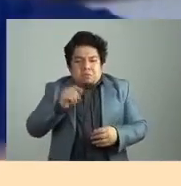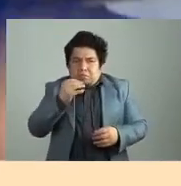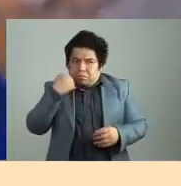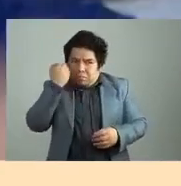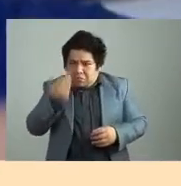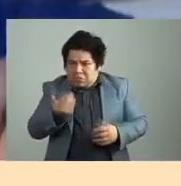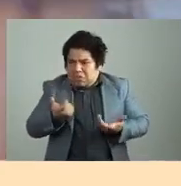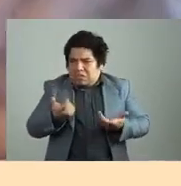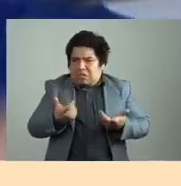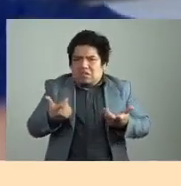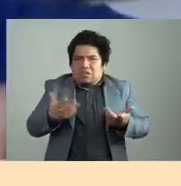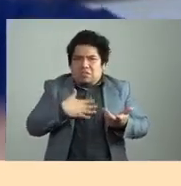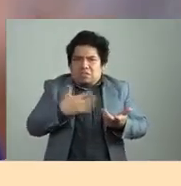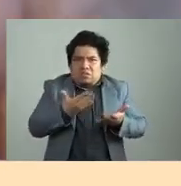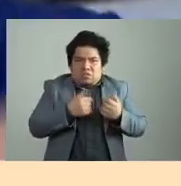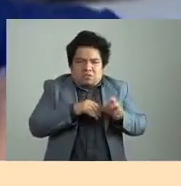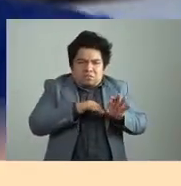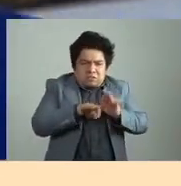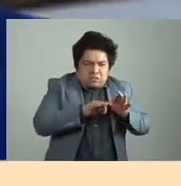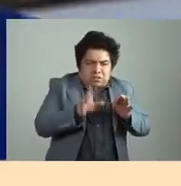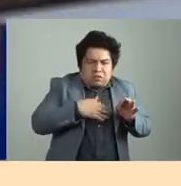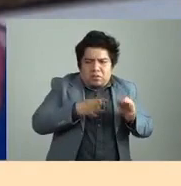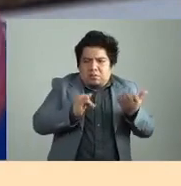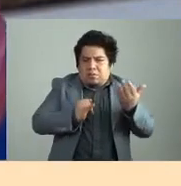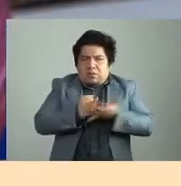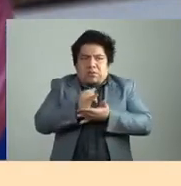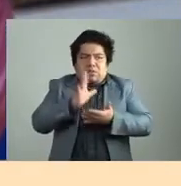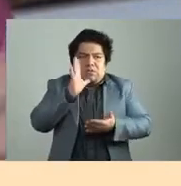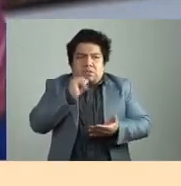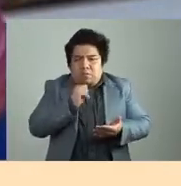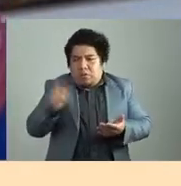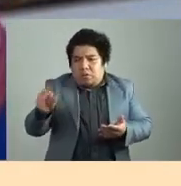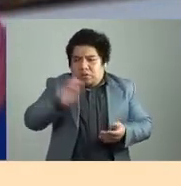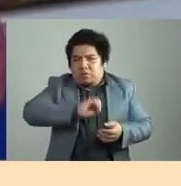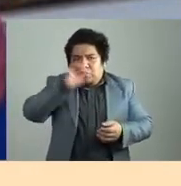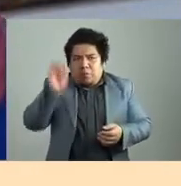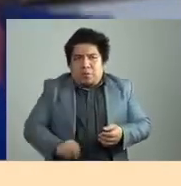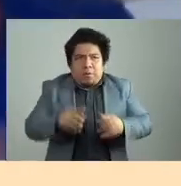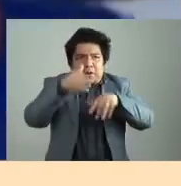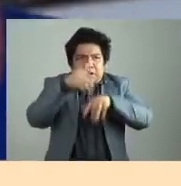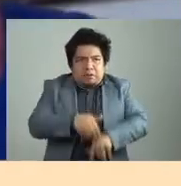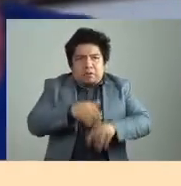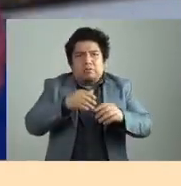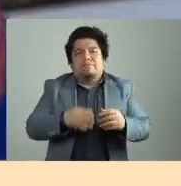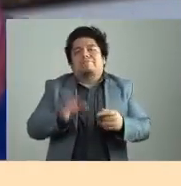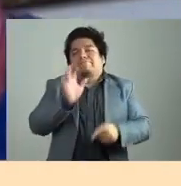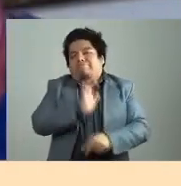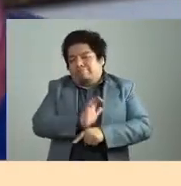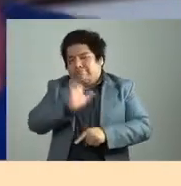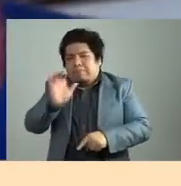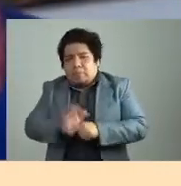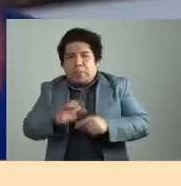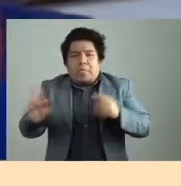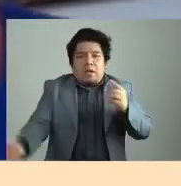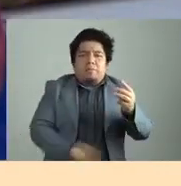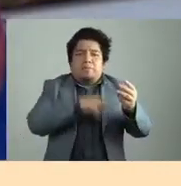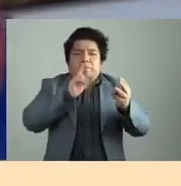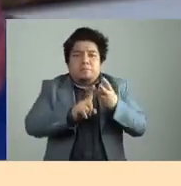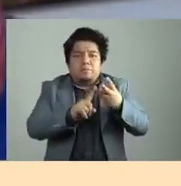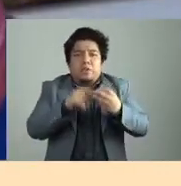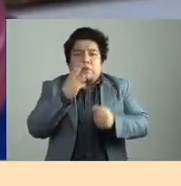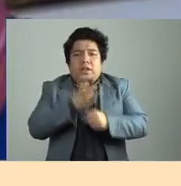trabajadora no tiene ningún poder decisional no esto el tercero no elementos de